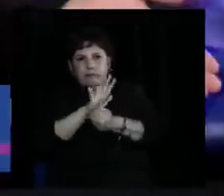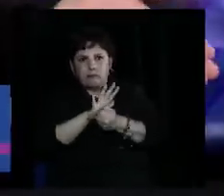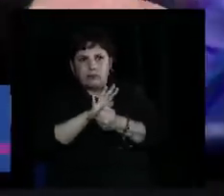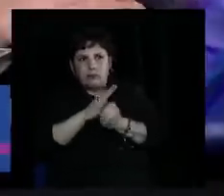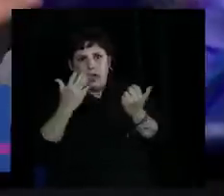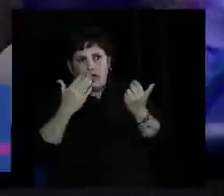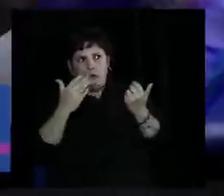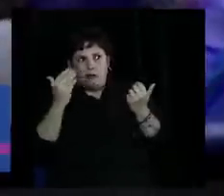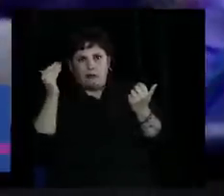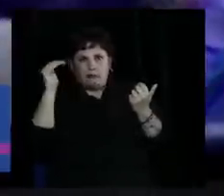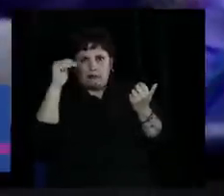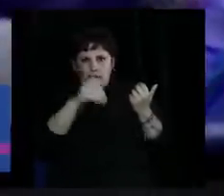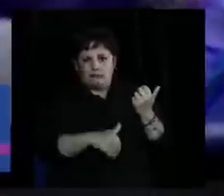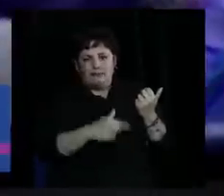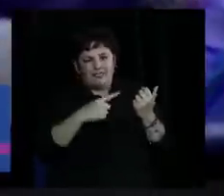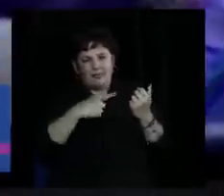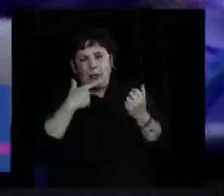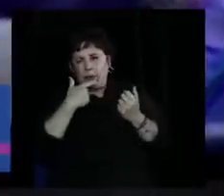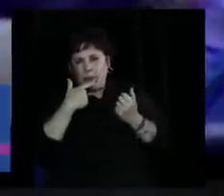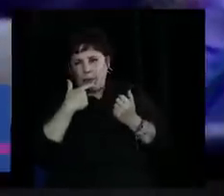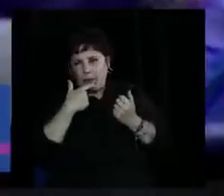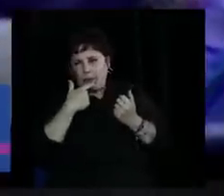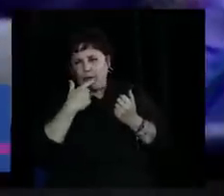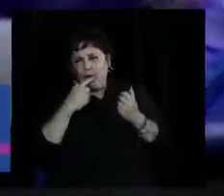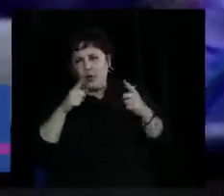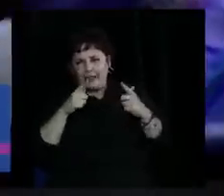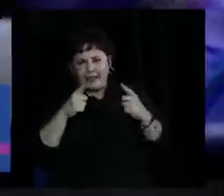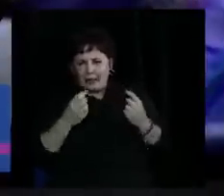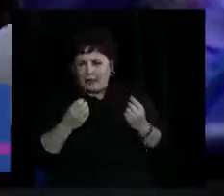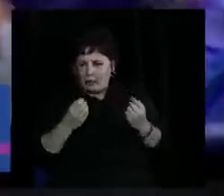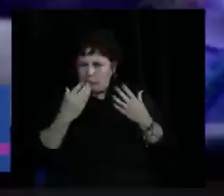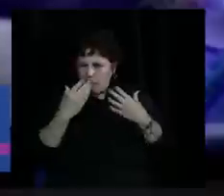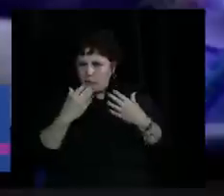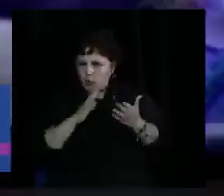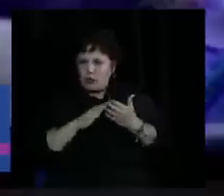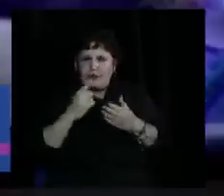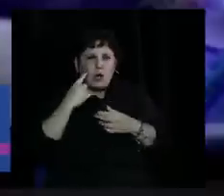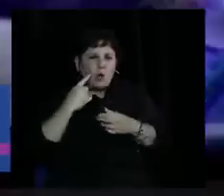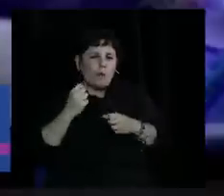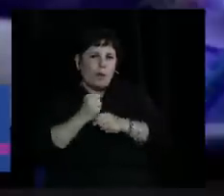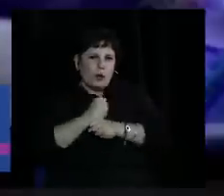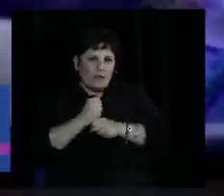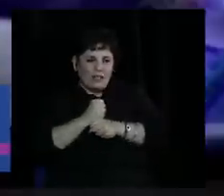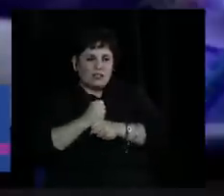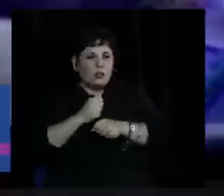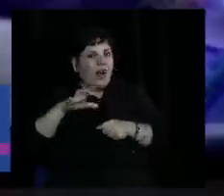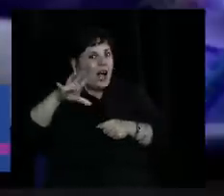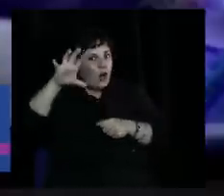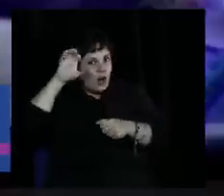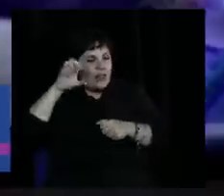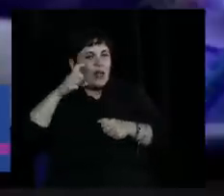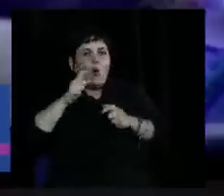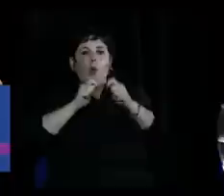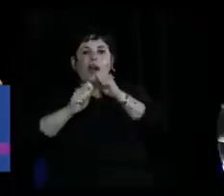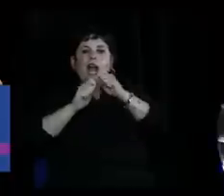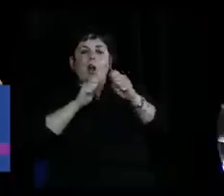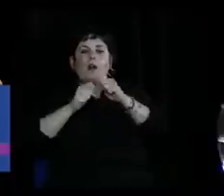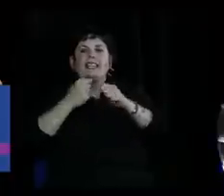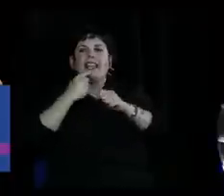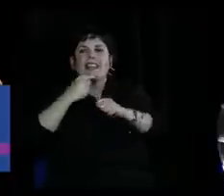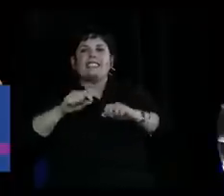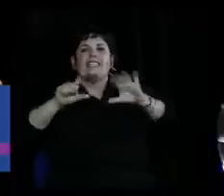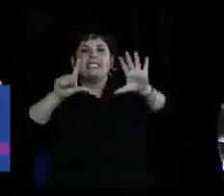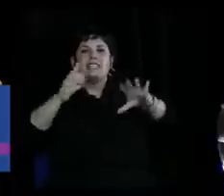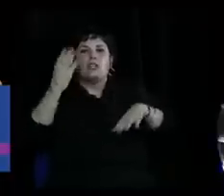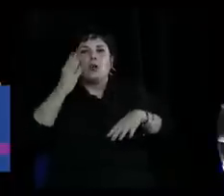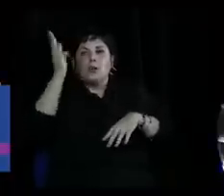mucho. Entonces dudo que eso no tenga ningún impacto sobre los números de aprobación. Además, acordate que había una encuesta que daba el 74%